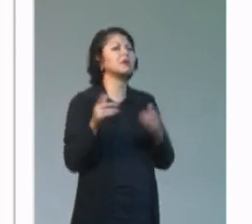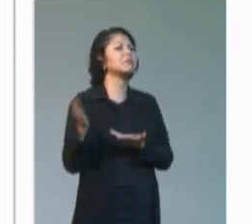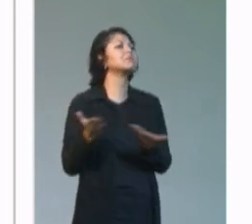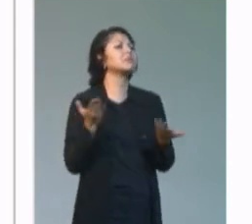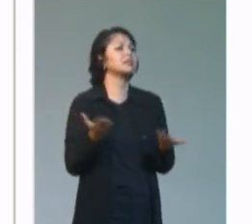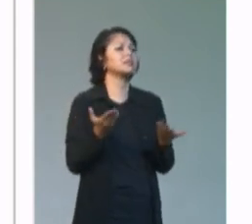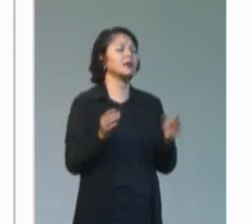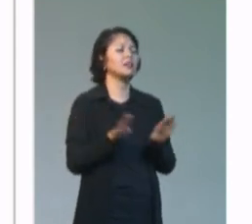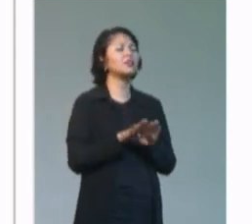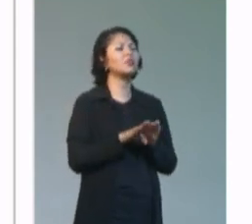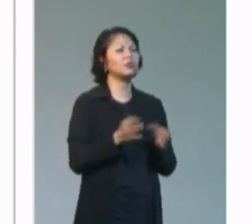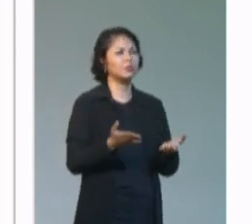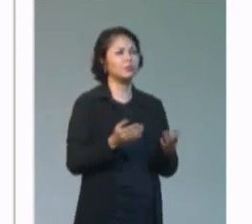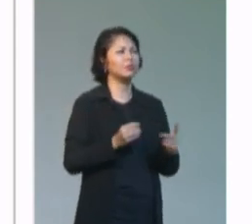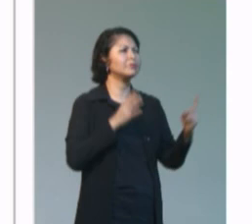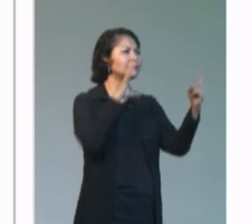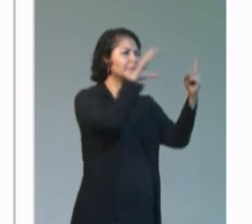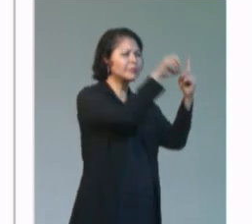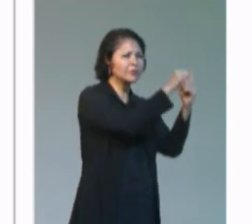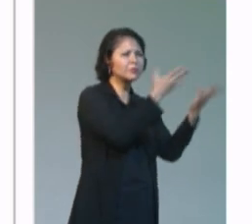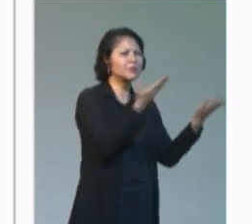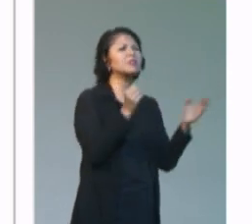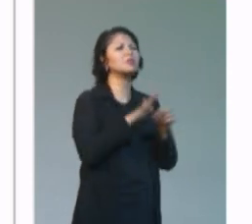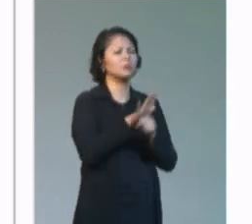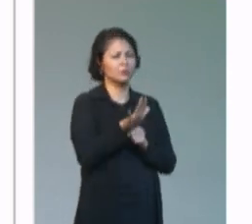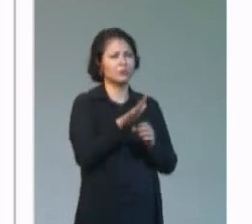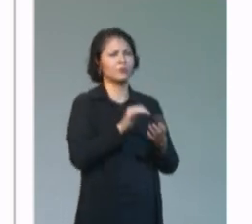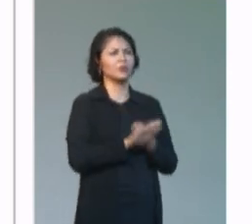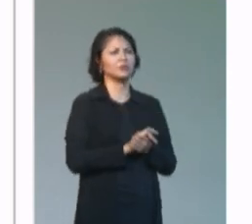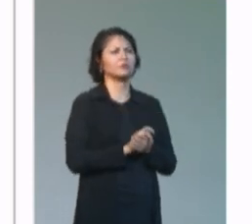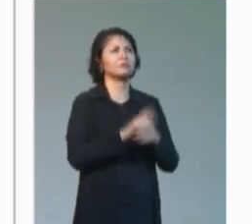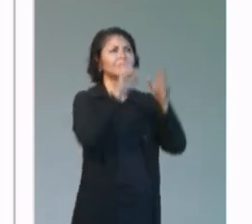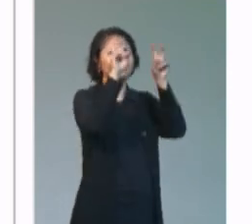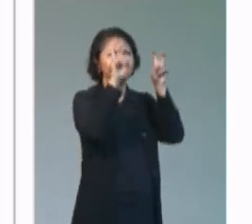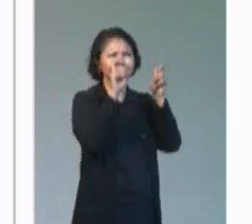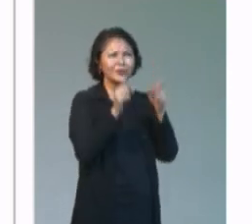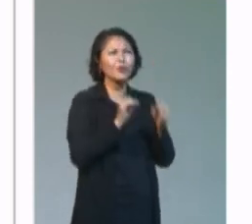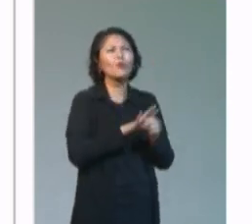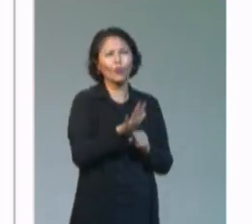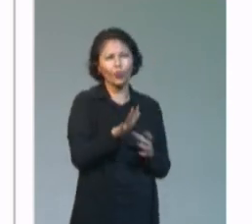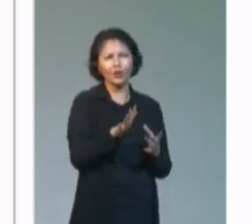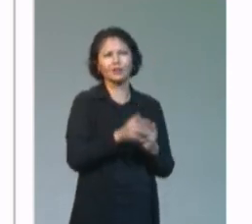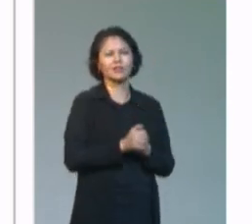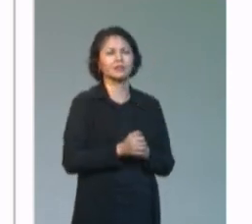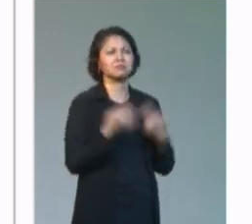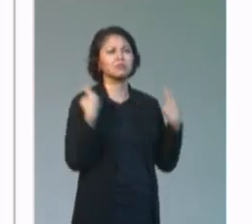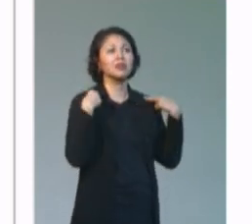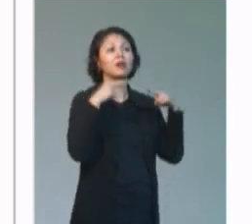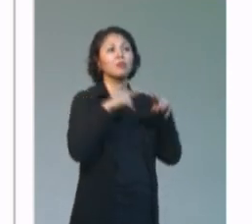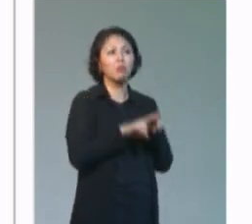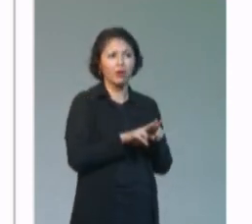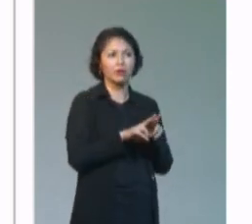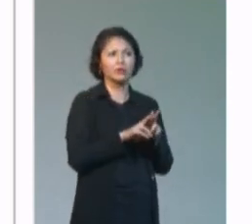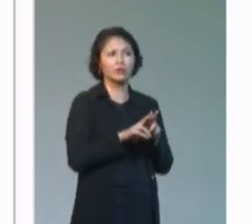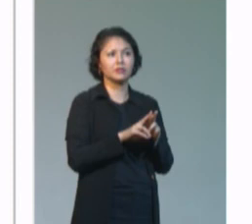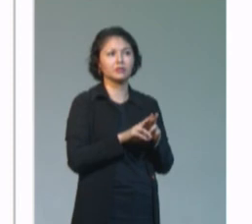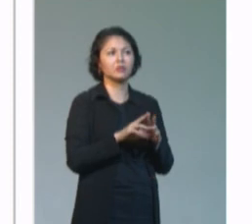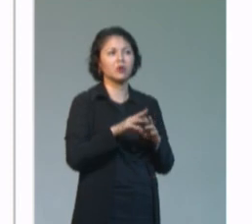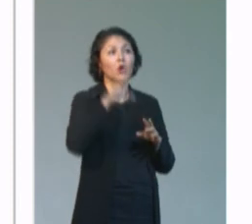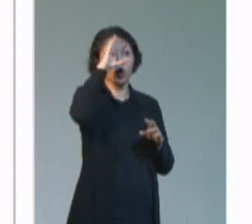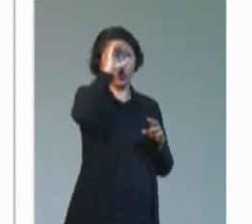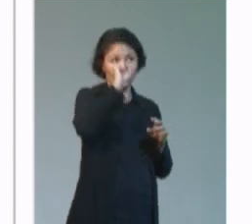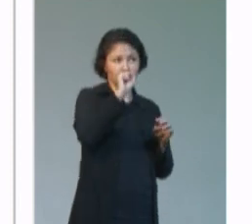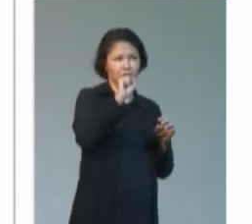de cómo esos contenidos van a funcionar y las diferentes relaciones que el profesor percibe que pueden darse